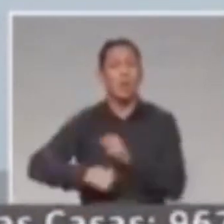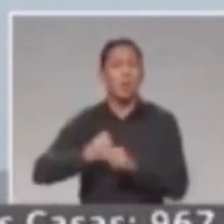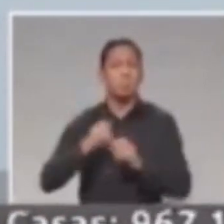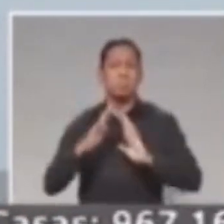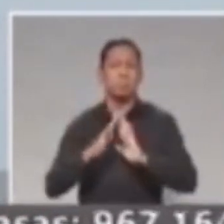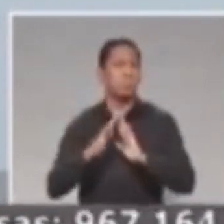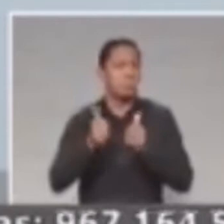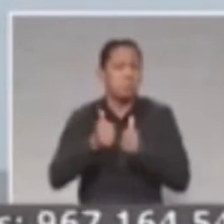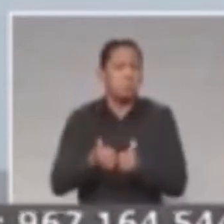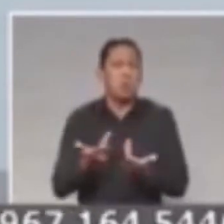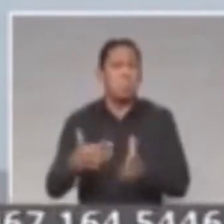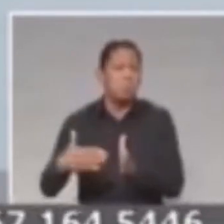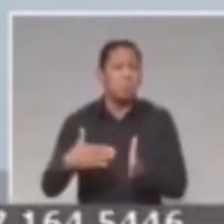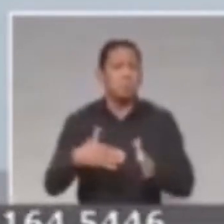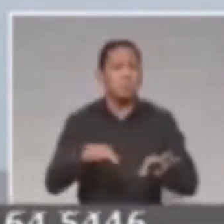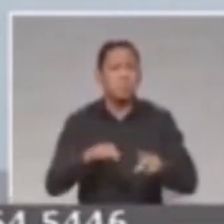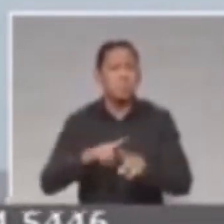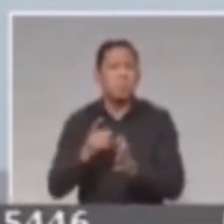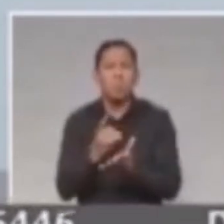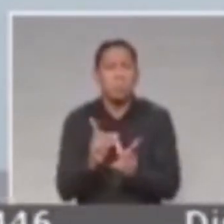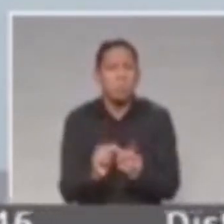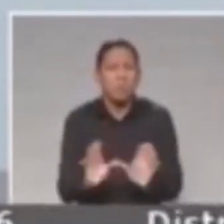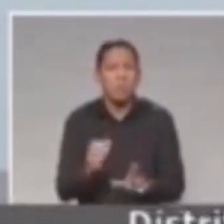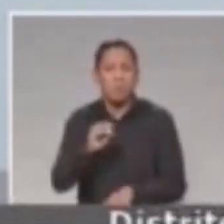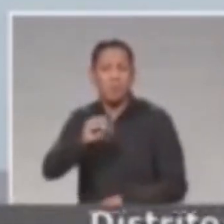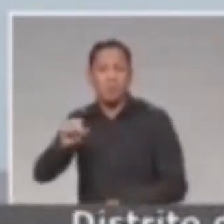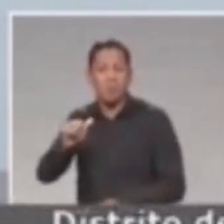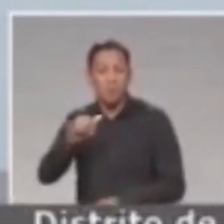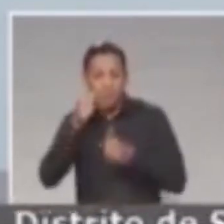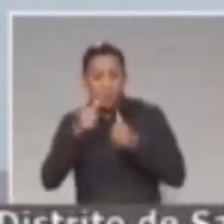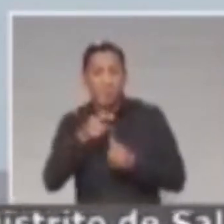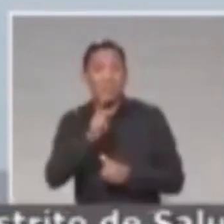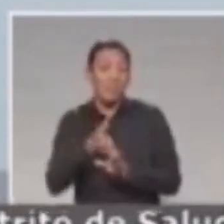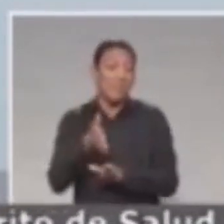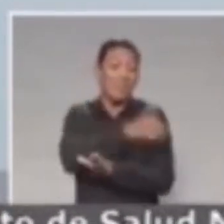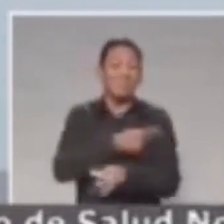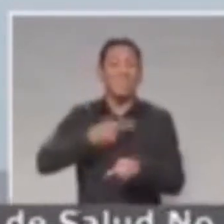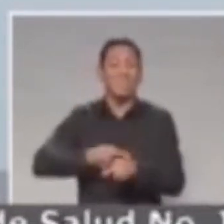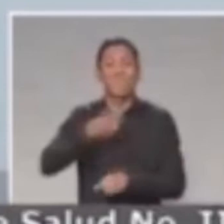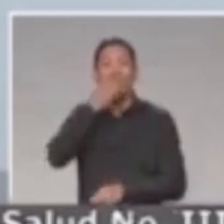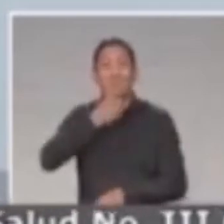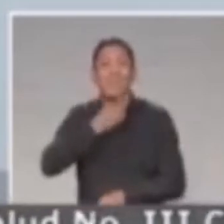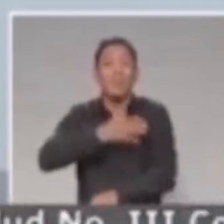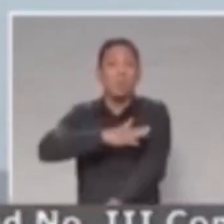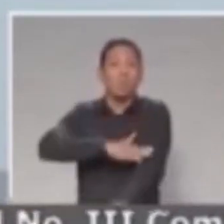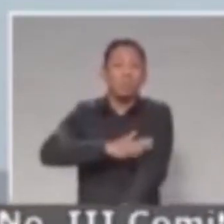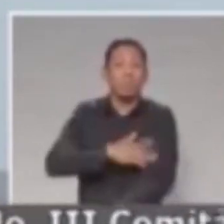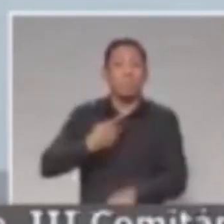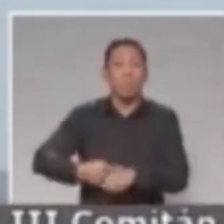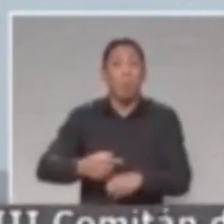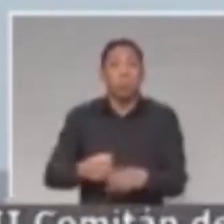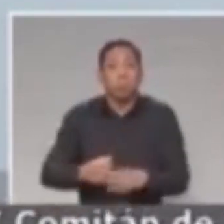hogar, atendida por la Secretaría de Salud, que ya traía diabetes, hipertensión y obesidad